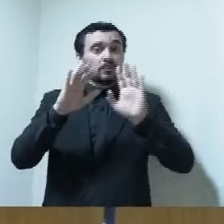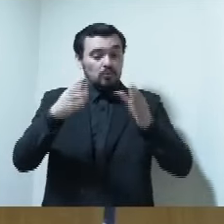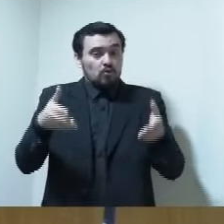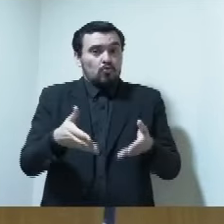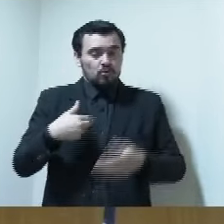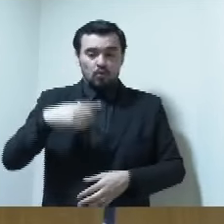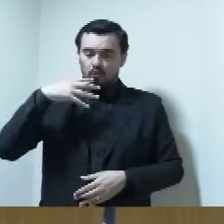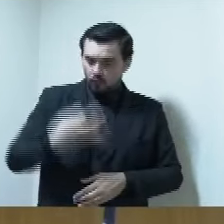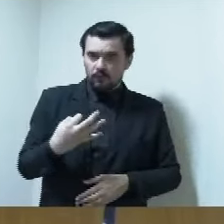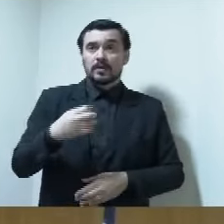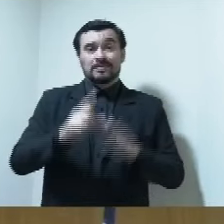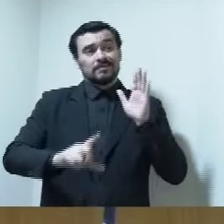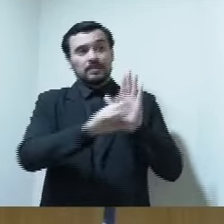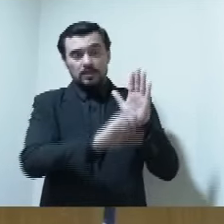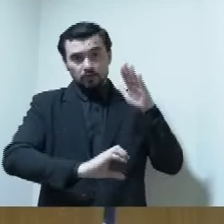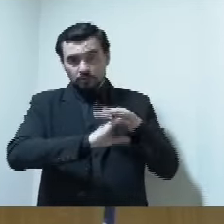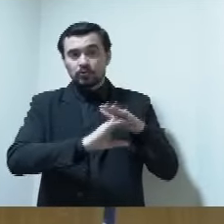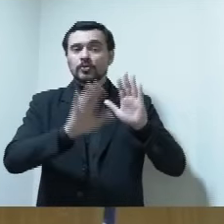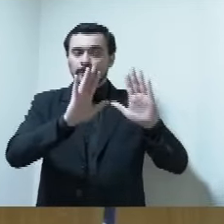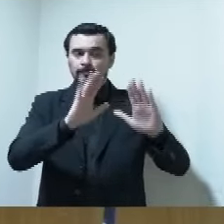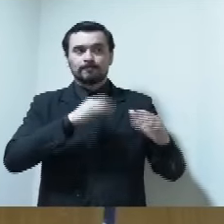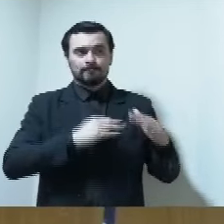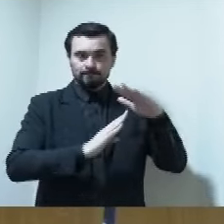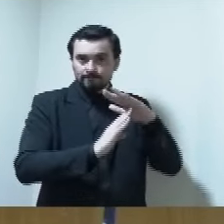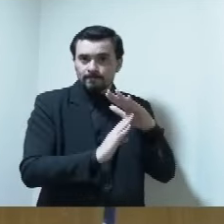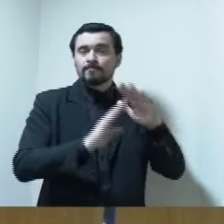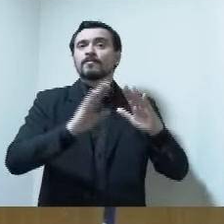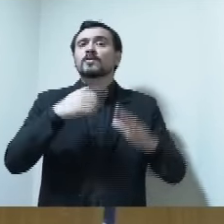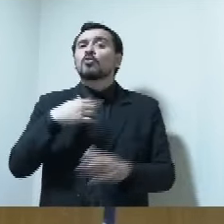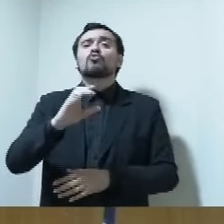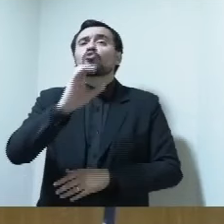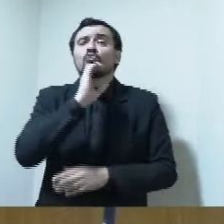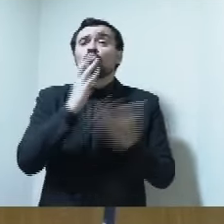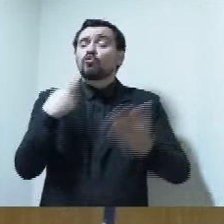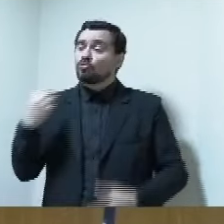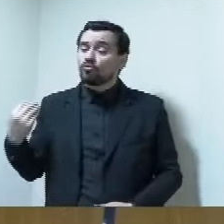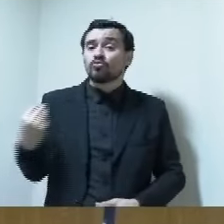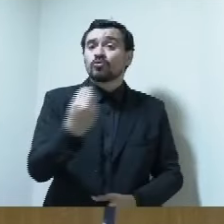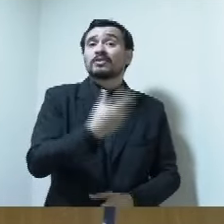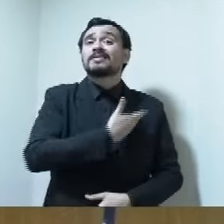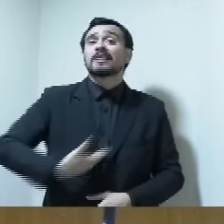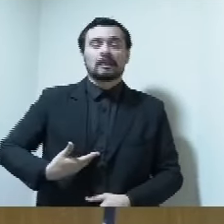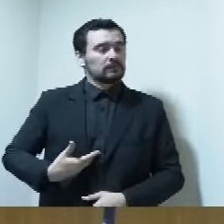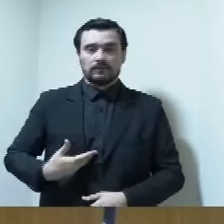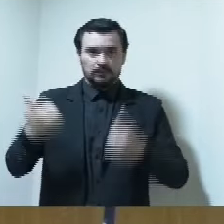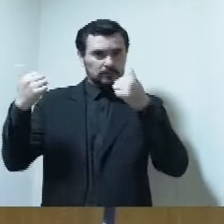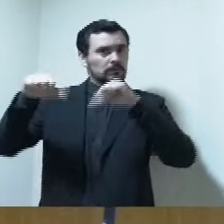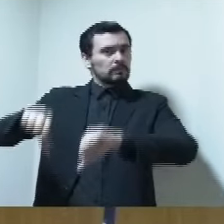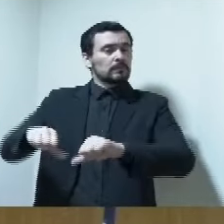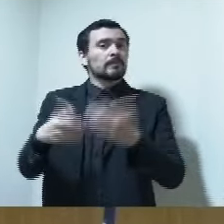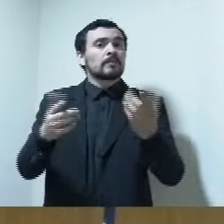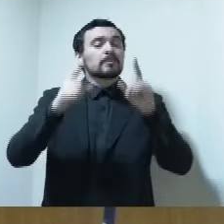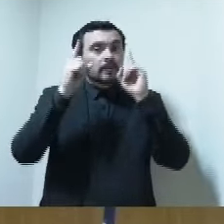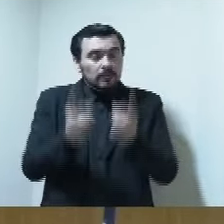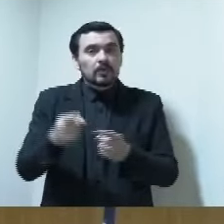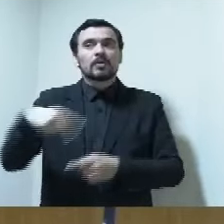la obligación constitucional de hacer una excepción e ilustrarles cómo recibimos un Estado a la deriva, aunque también sobre los